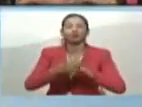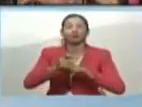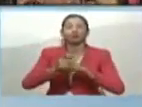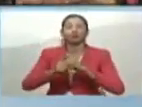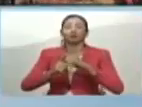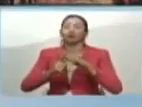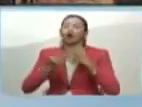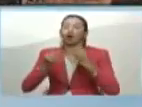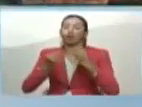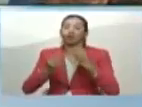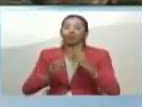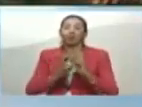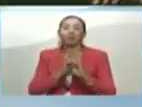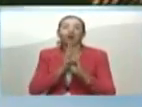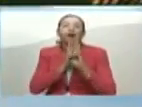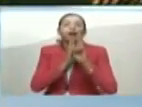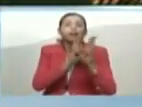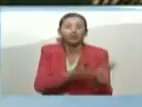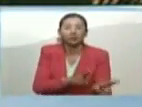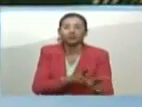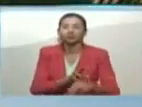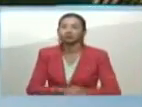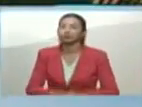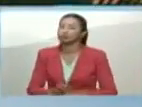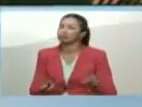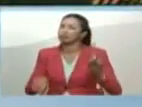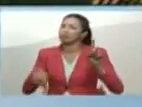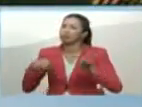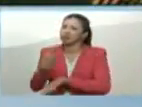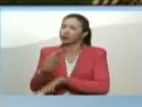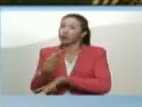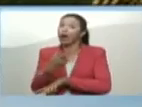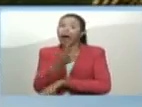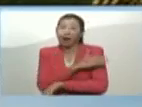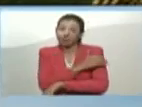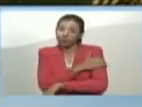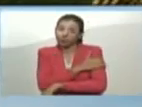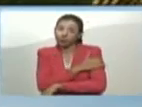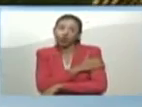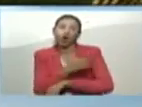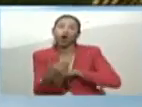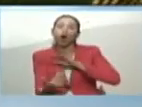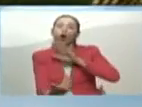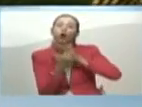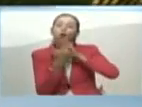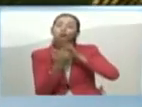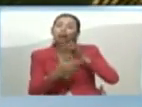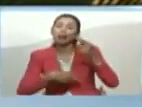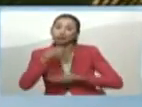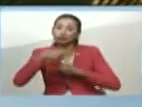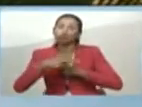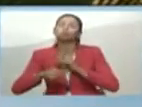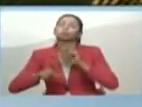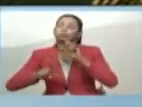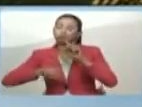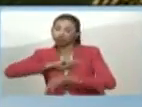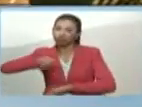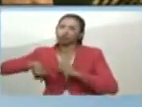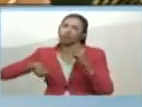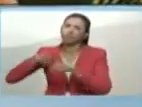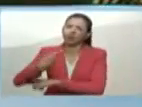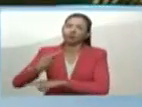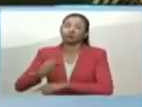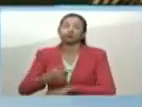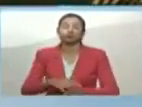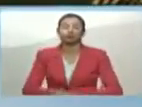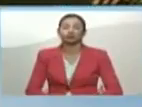contraofensiva que le voltee la tortilla a la contrarrevolución que amenaza al pueblo de Venezuela. Mucha